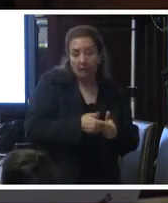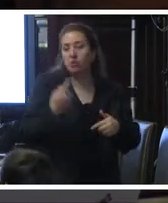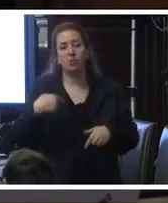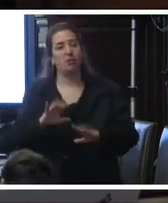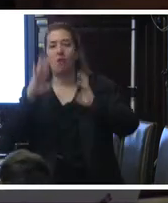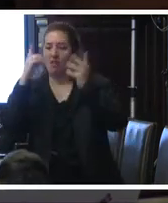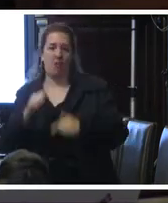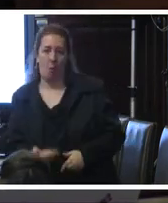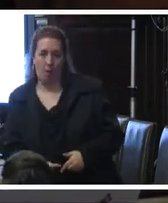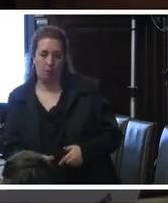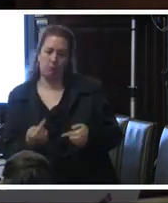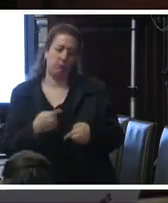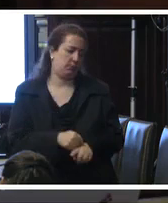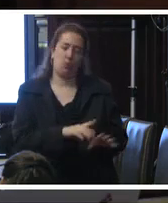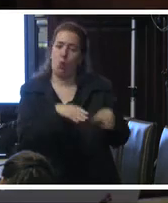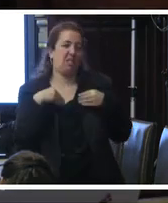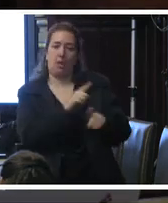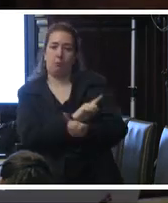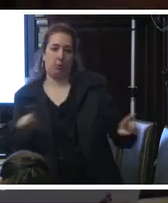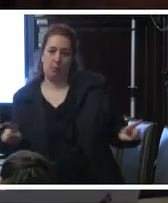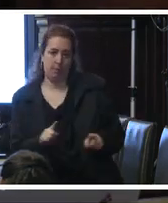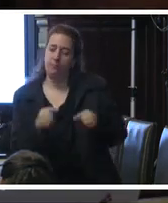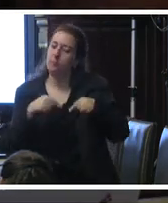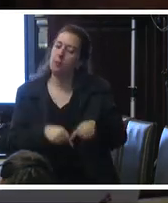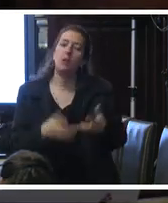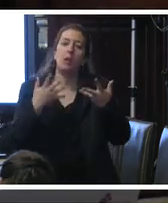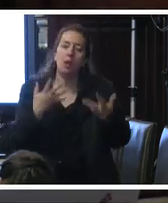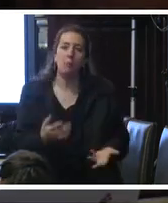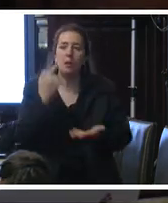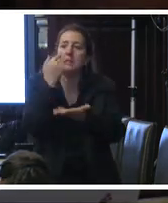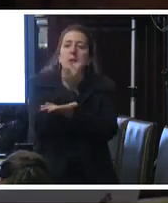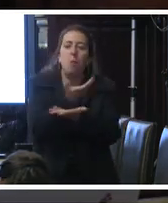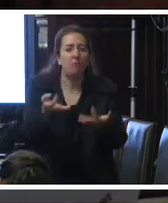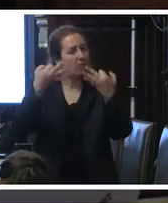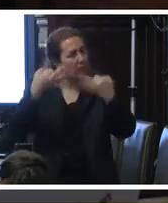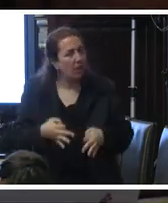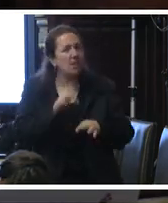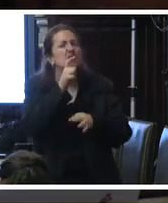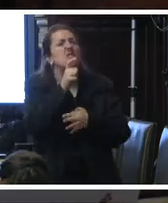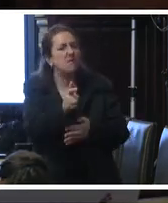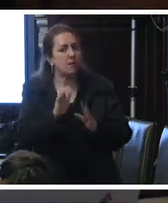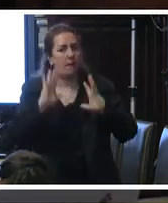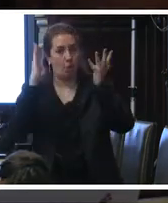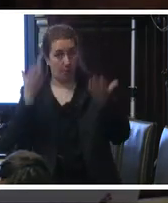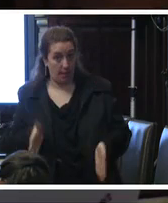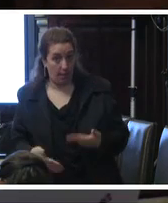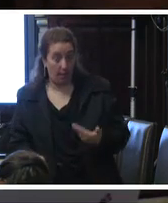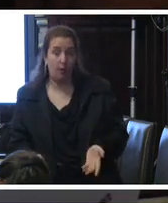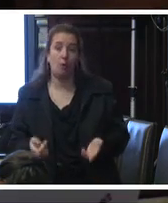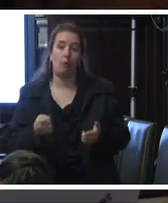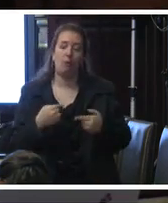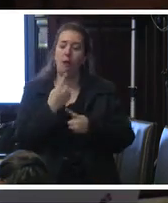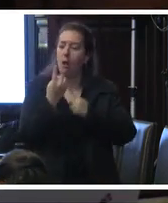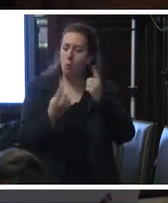inaceptable. Queremos un mejoramiento de la normatividad de violencia de género. Ya nosotros en algunos países hemos tenido